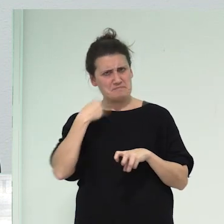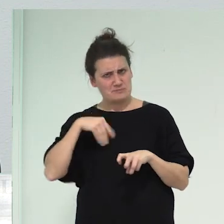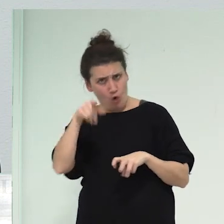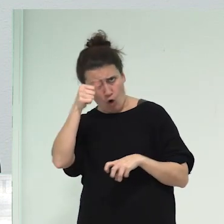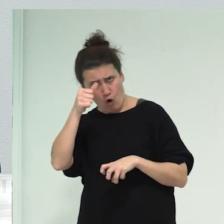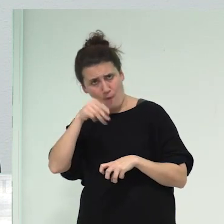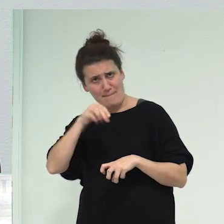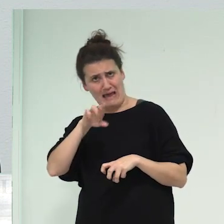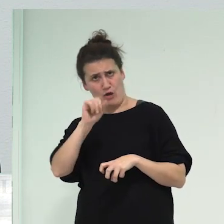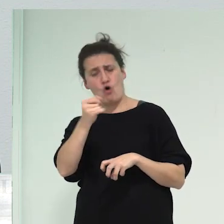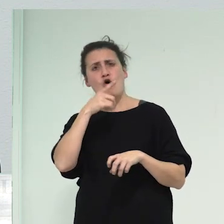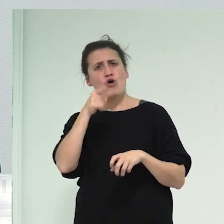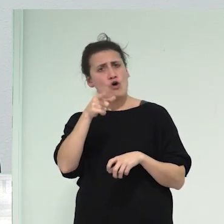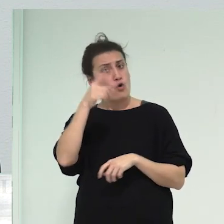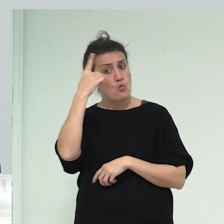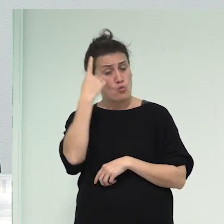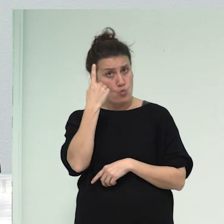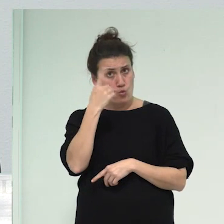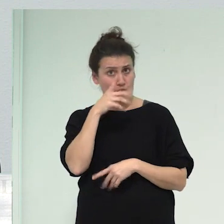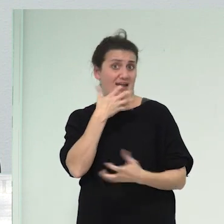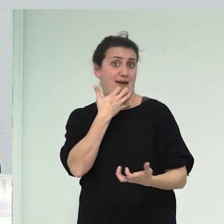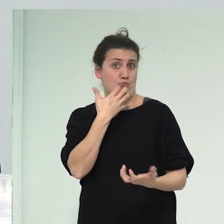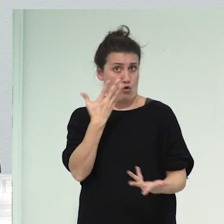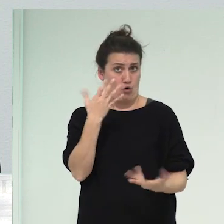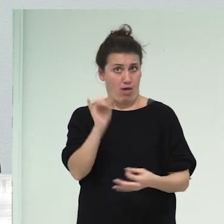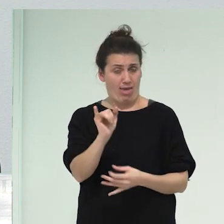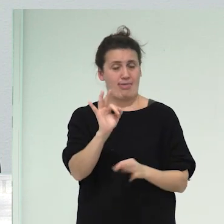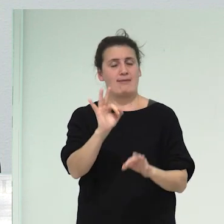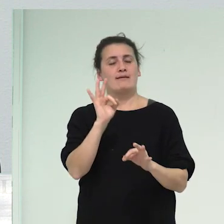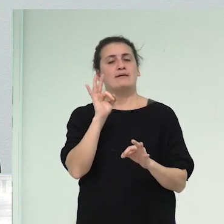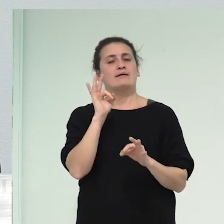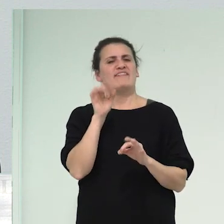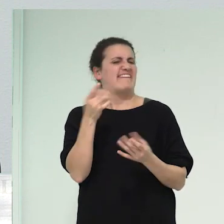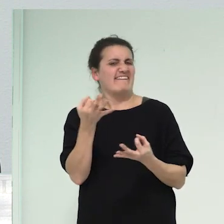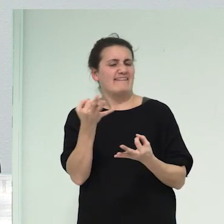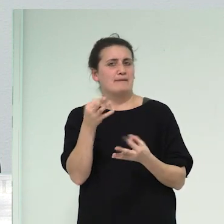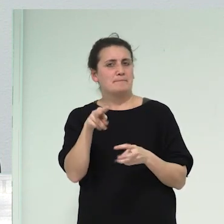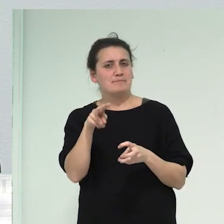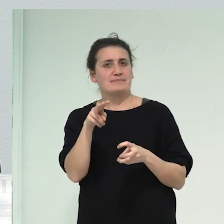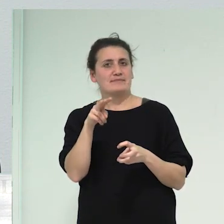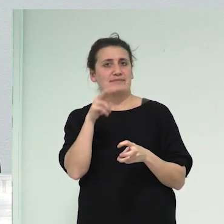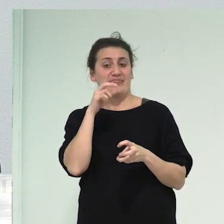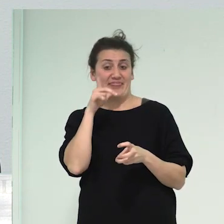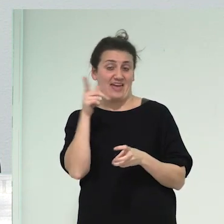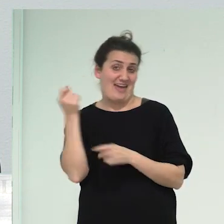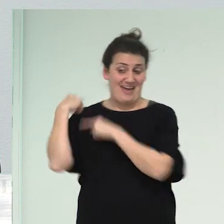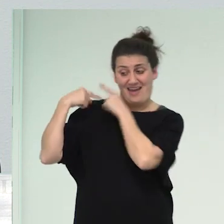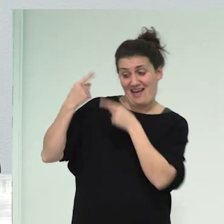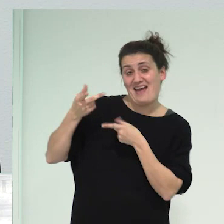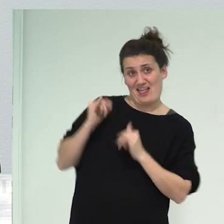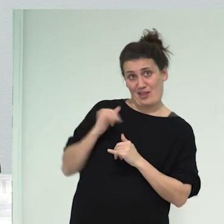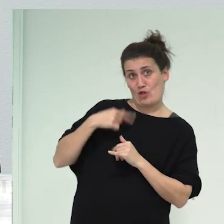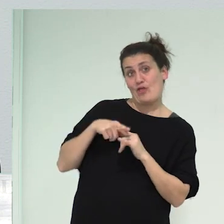Llosa es uno de los ejemplos de esos, un heredero del racismo y